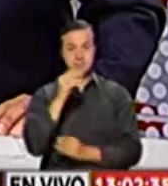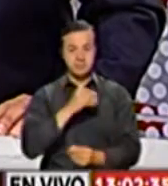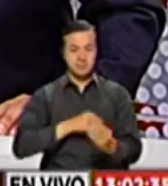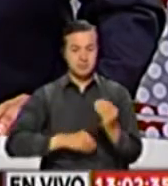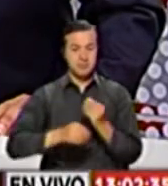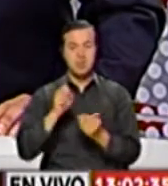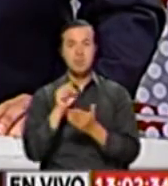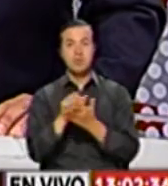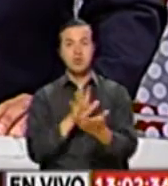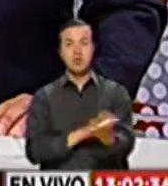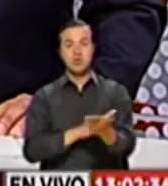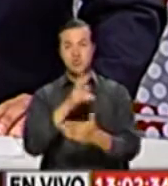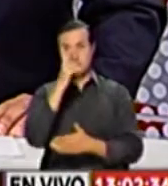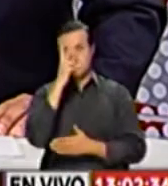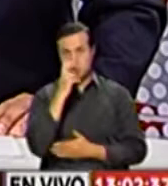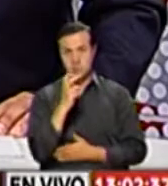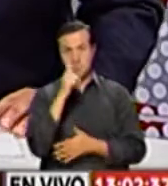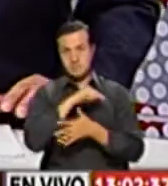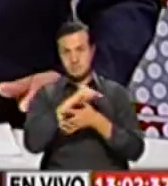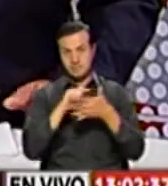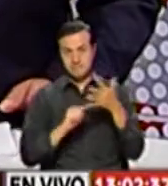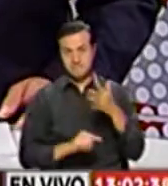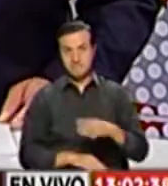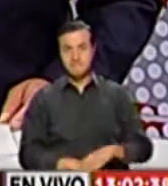en proyectos hoteleros y de esparcimiento.